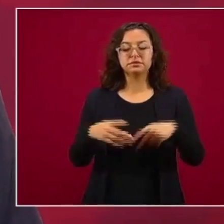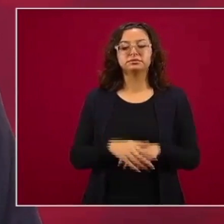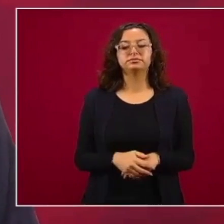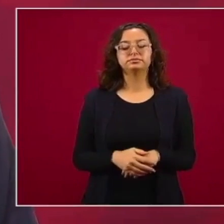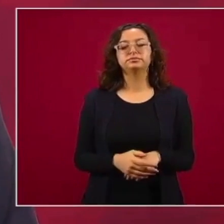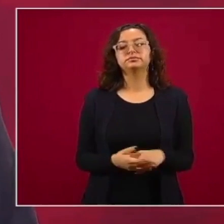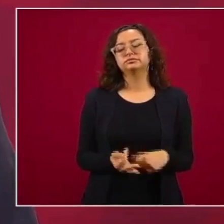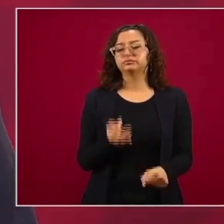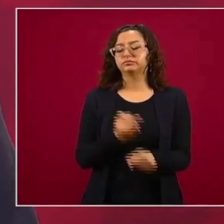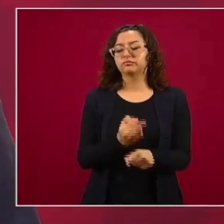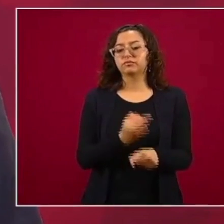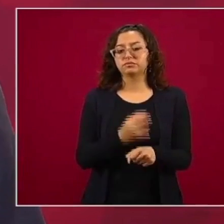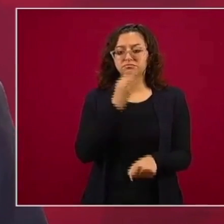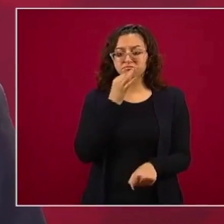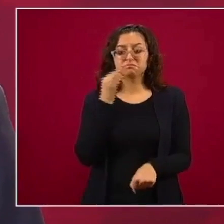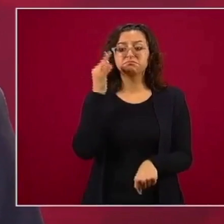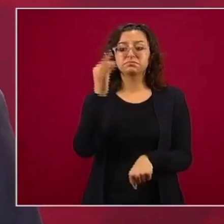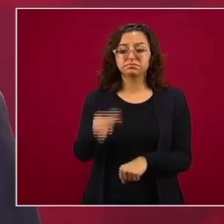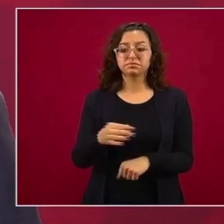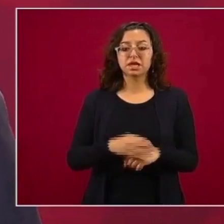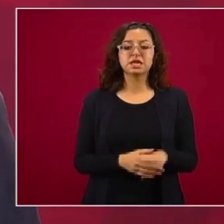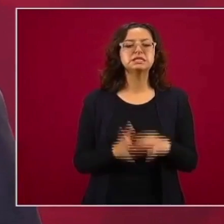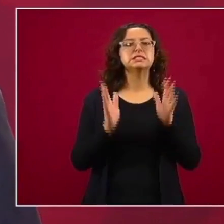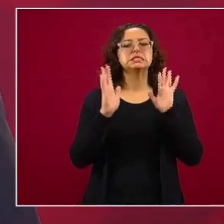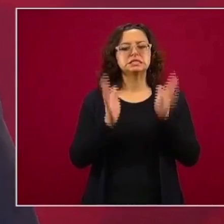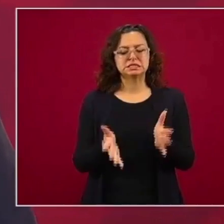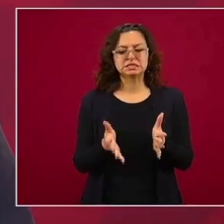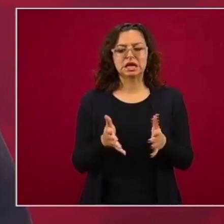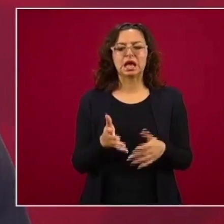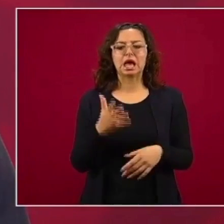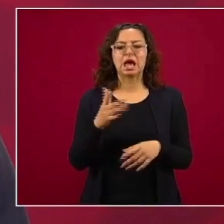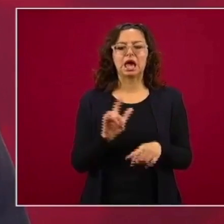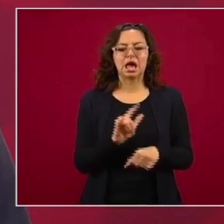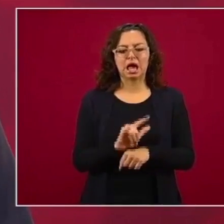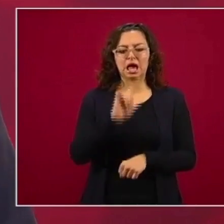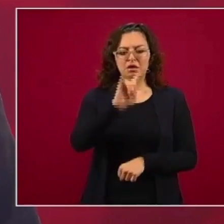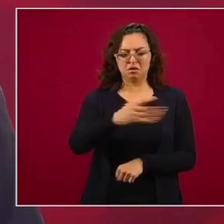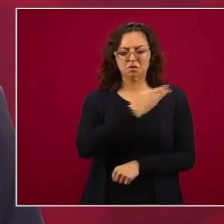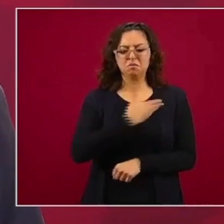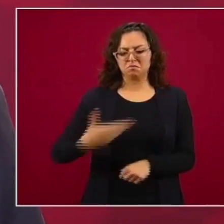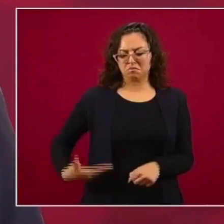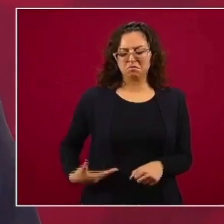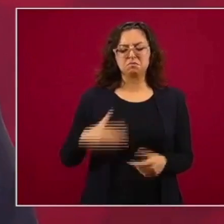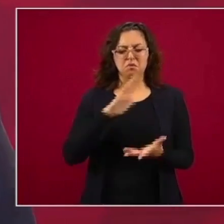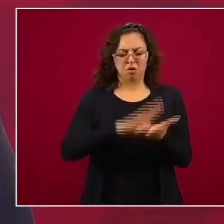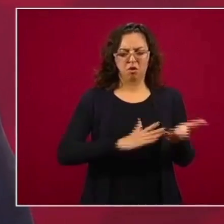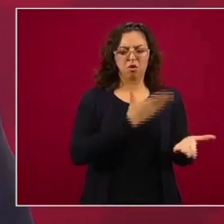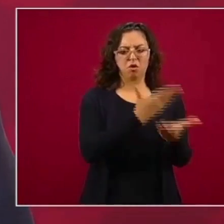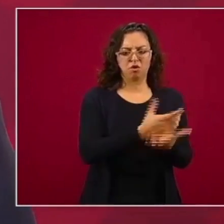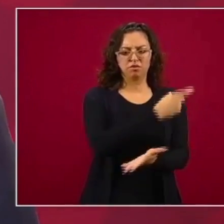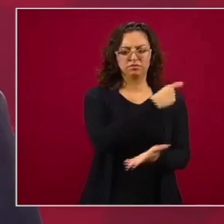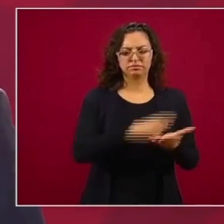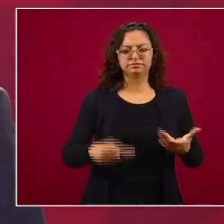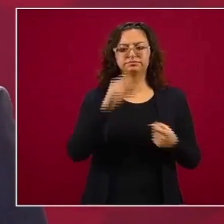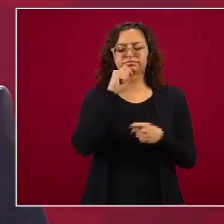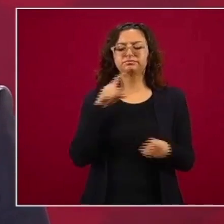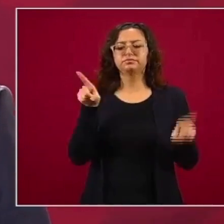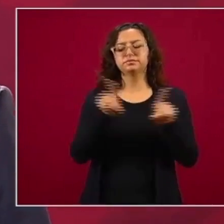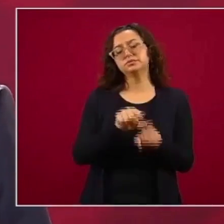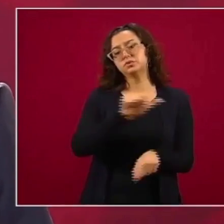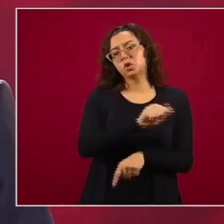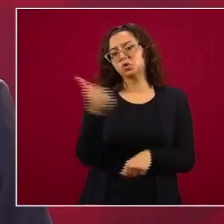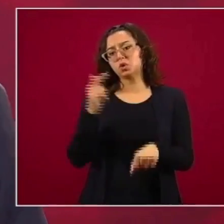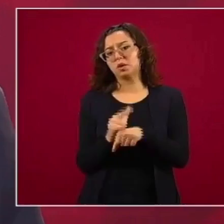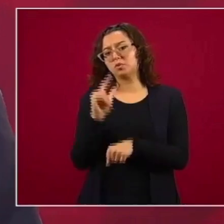que hemos ya recibido ofertas de compra para el avión presidencial y para el avión Gulfstream